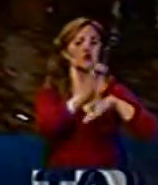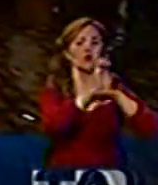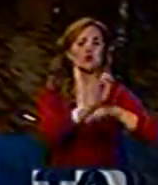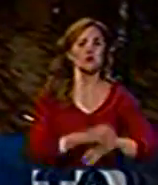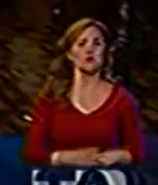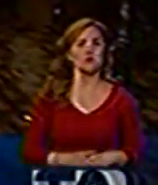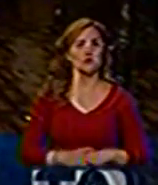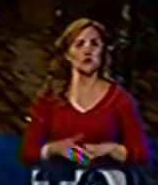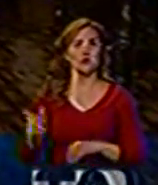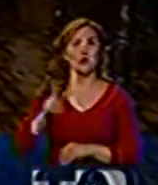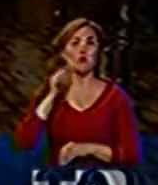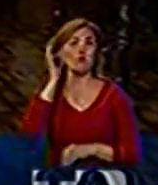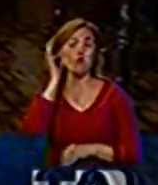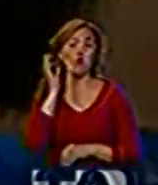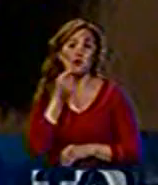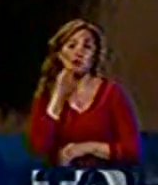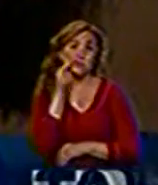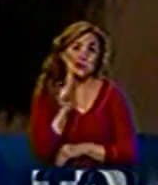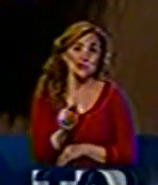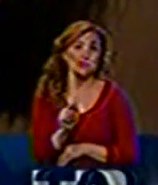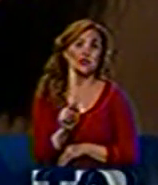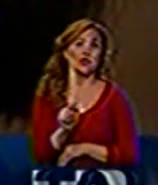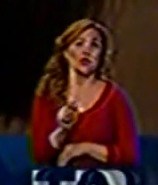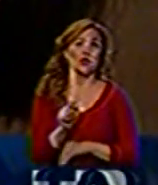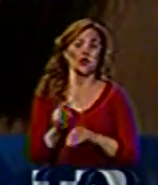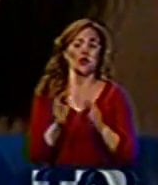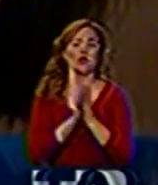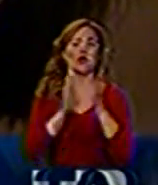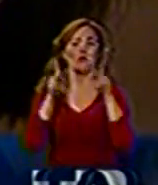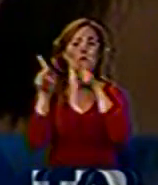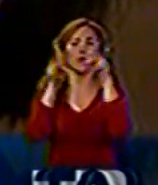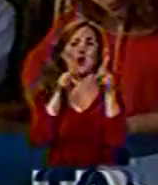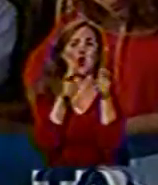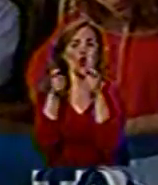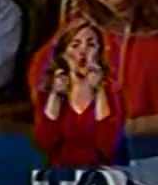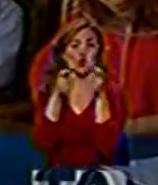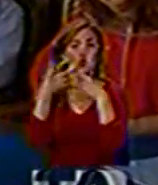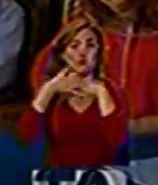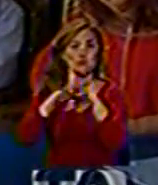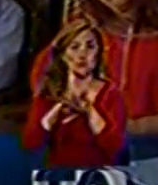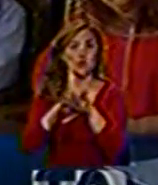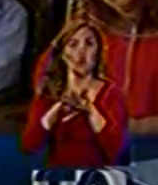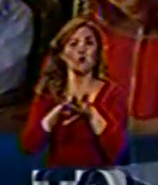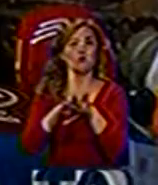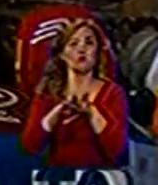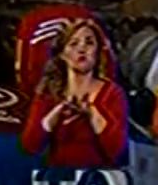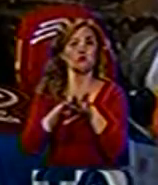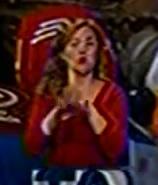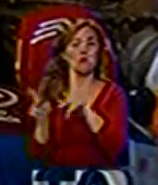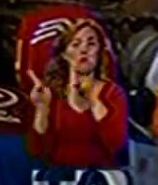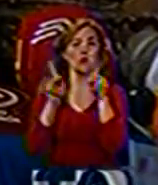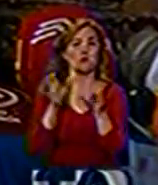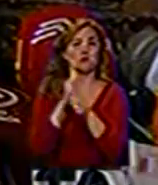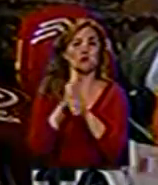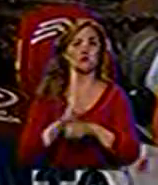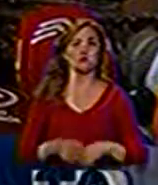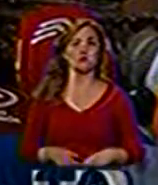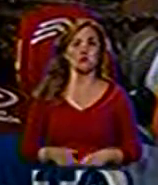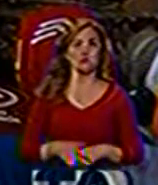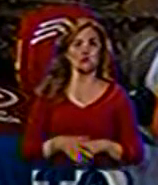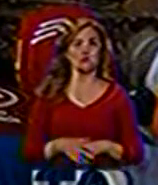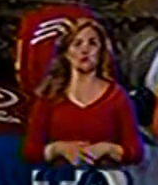se debe realizar una regularización como le establece el Plan Integral de Control de Flujo Migratorio. Se fomentará